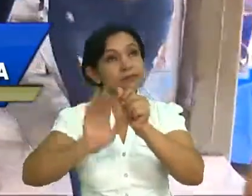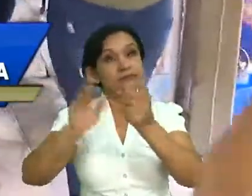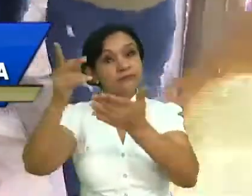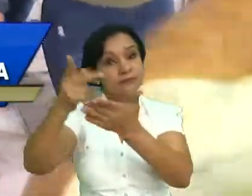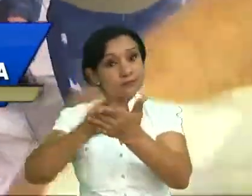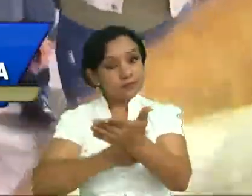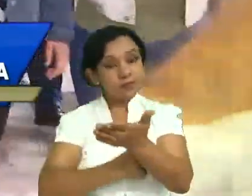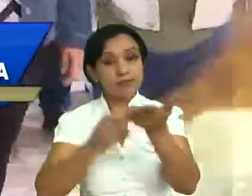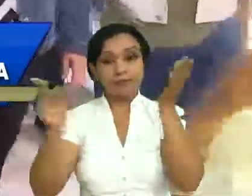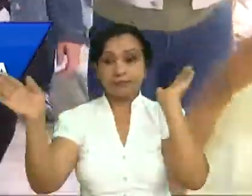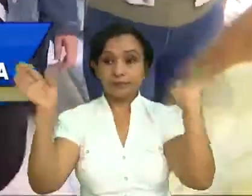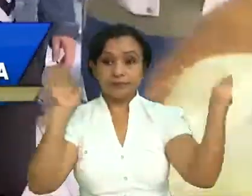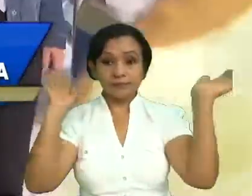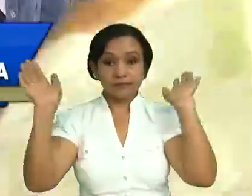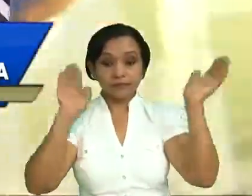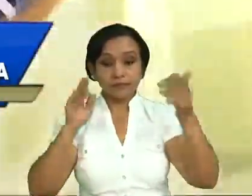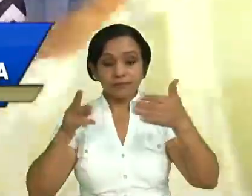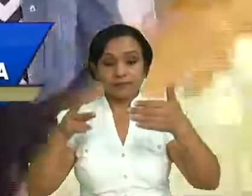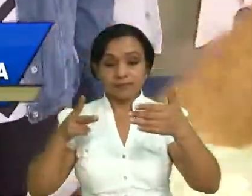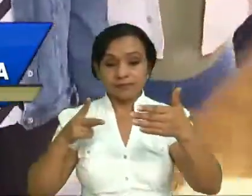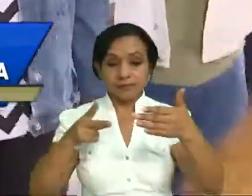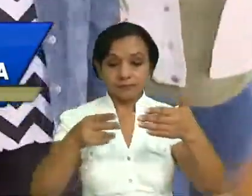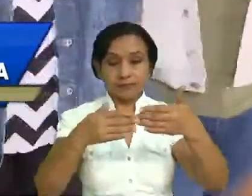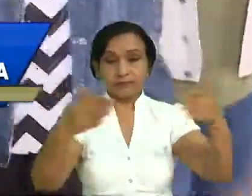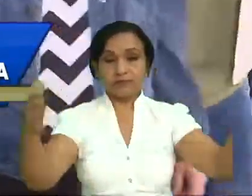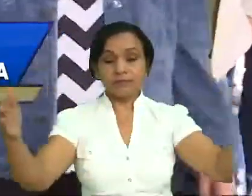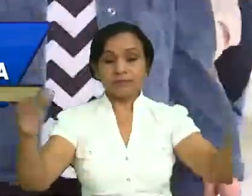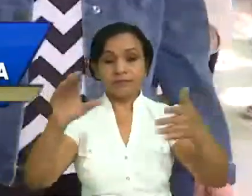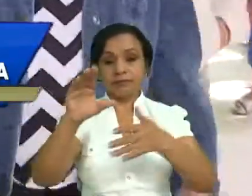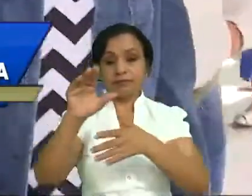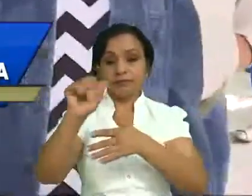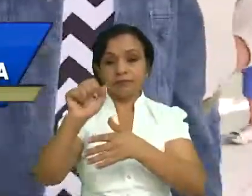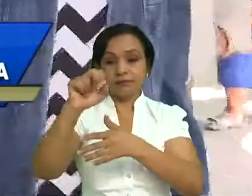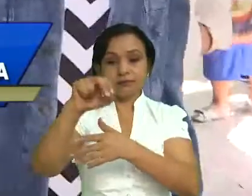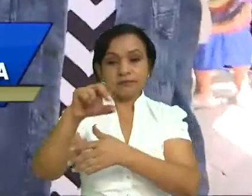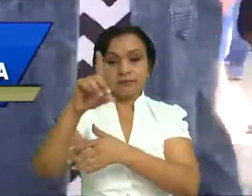realizados en los mercados. Ahorita inauguramos en Virgen de Candelaria,